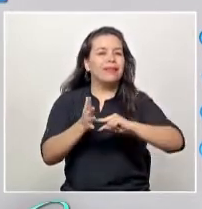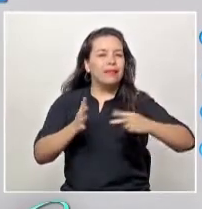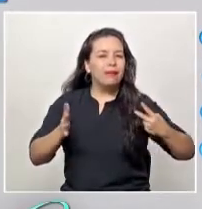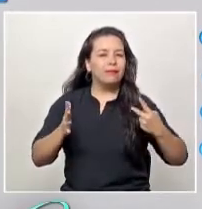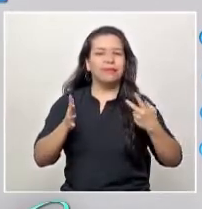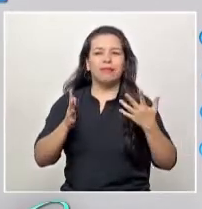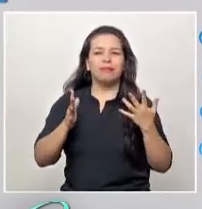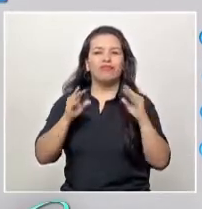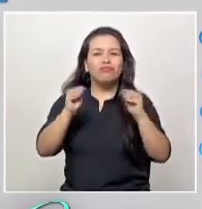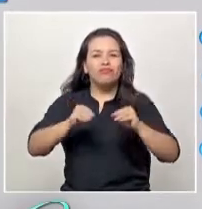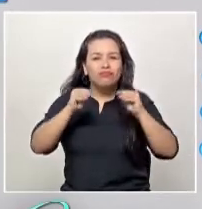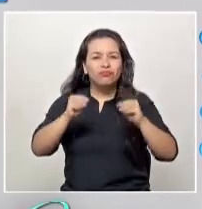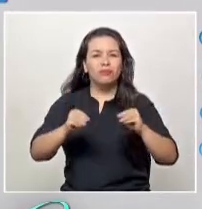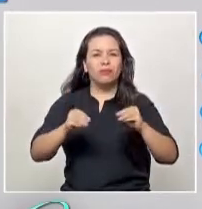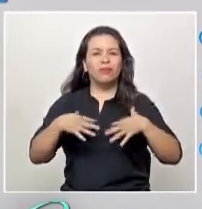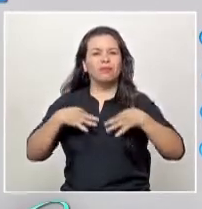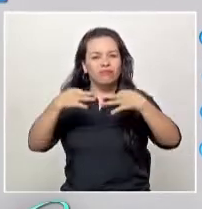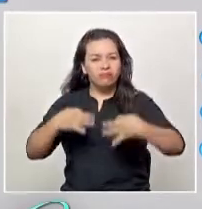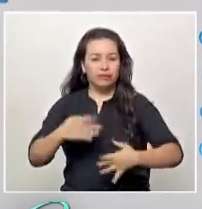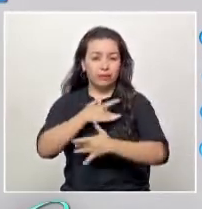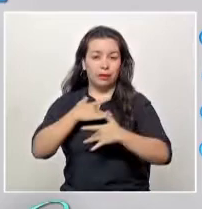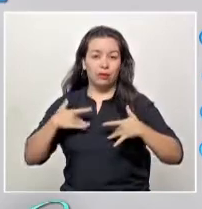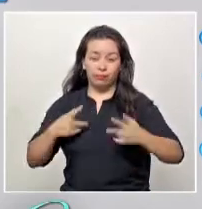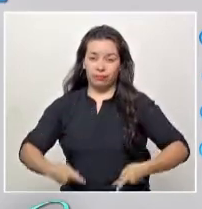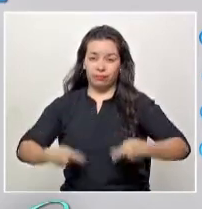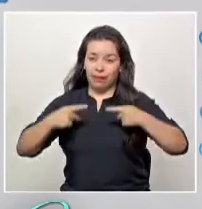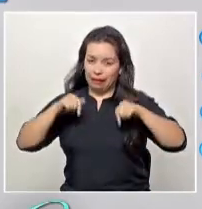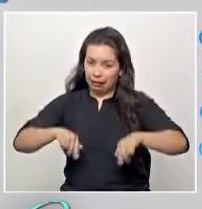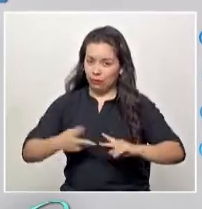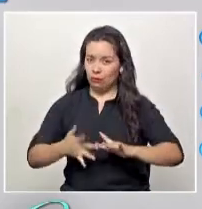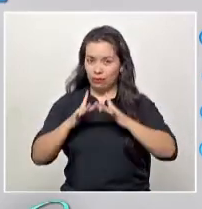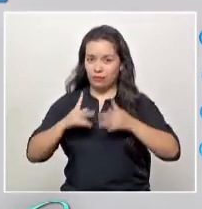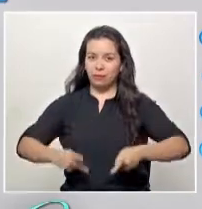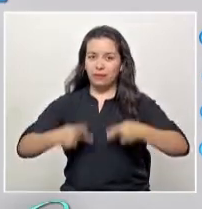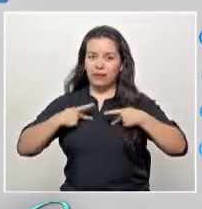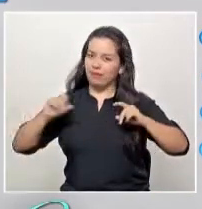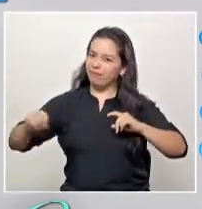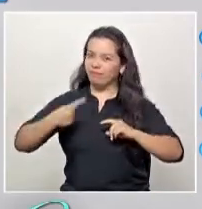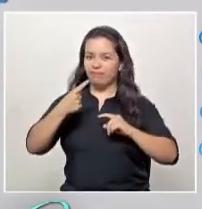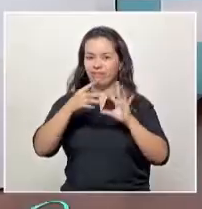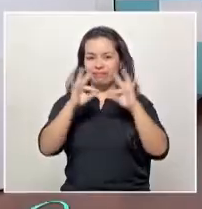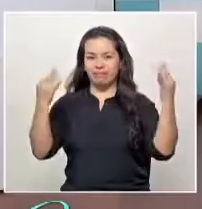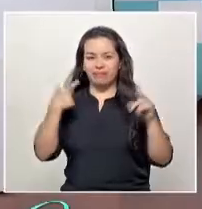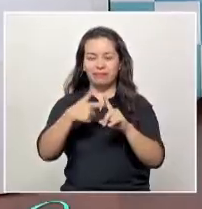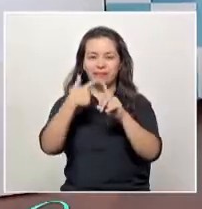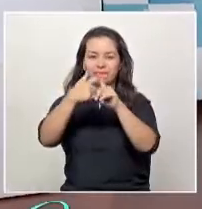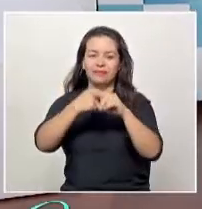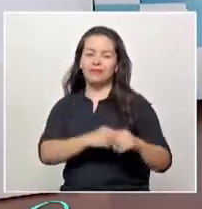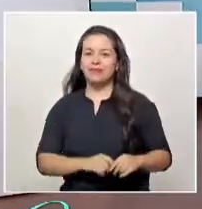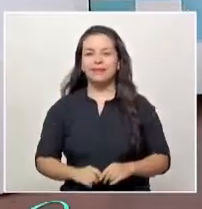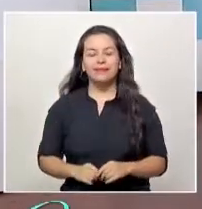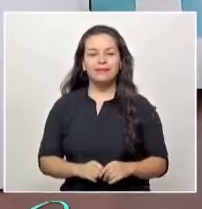forma de mantener nuestra salud vital. Aquí en Conexión Vital, bienvenida a nuestra píldora de optimismo.